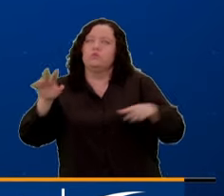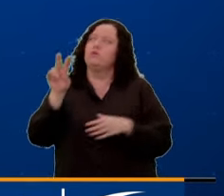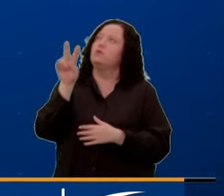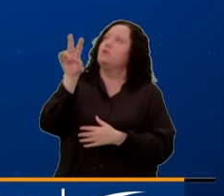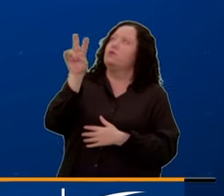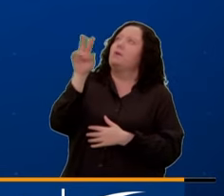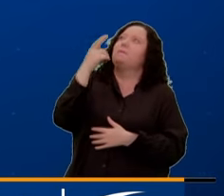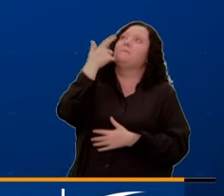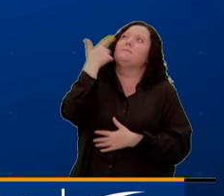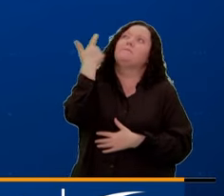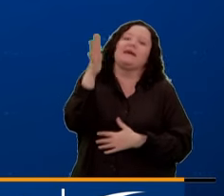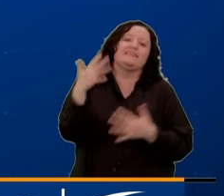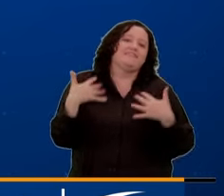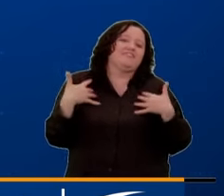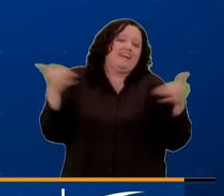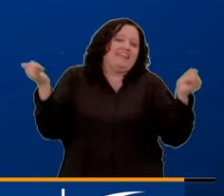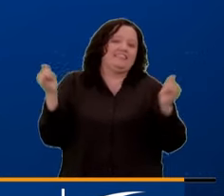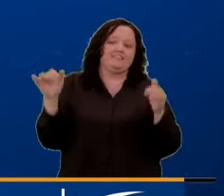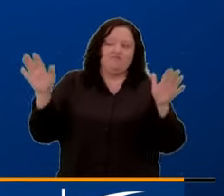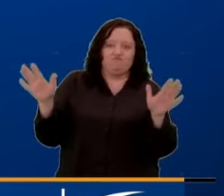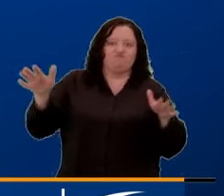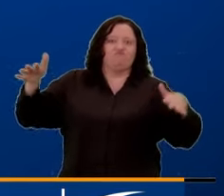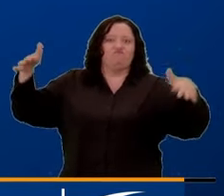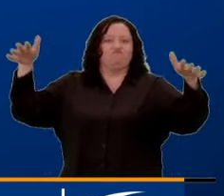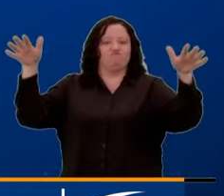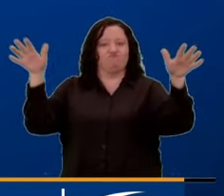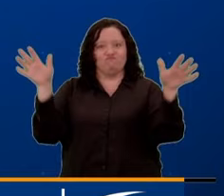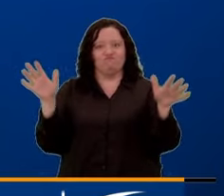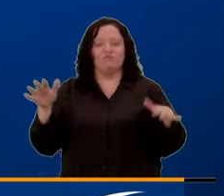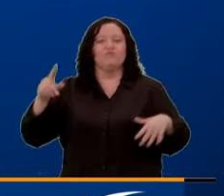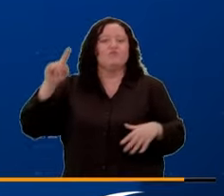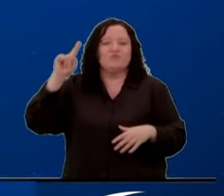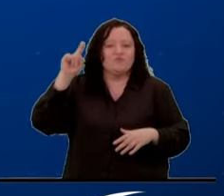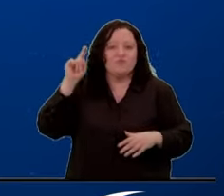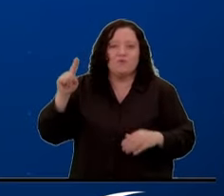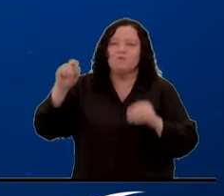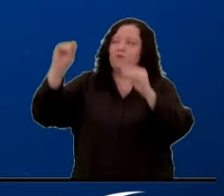de la felicidad también de estas aves al disfrutar de los efectos de la nevada.